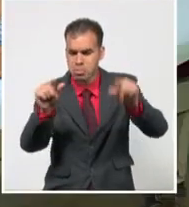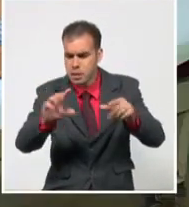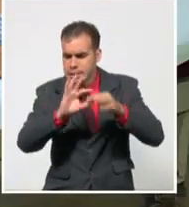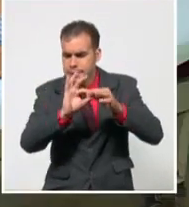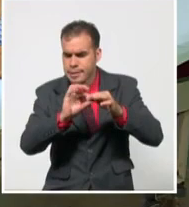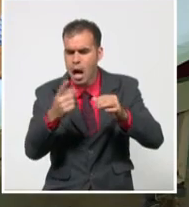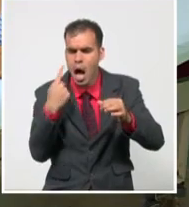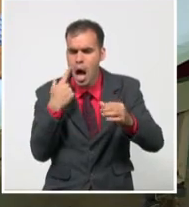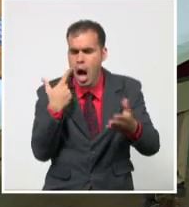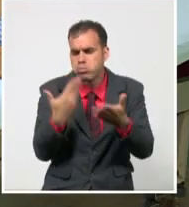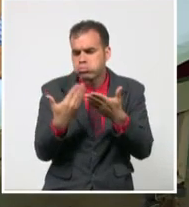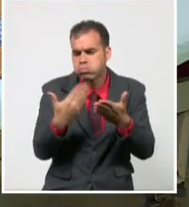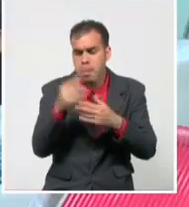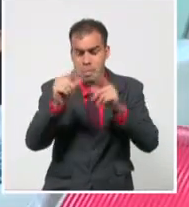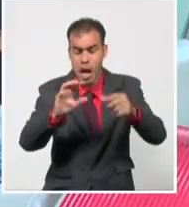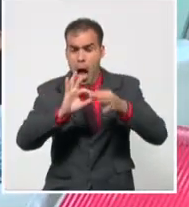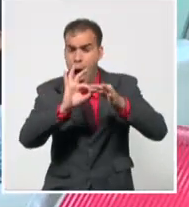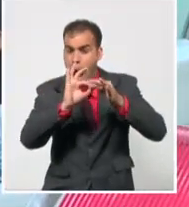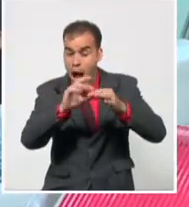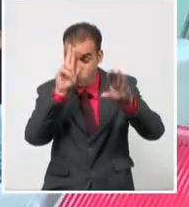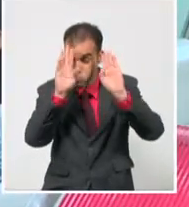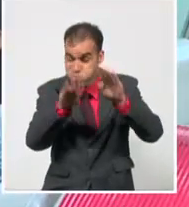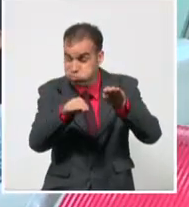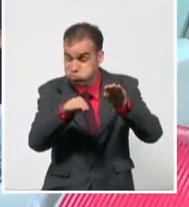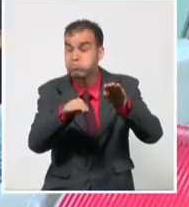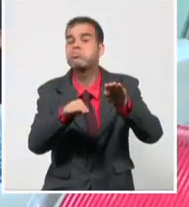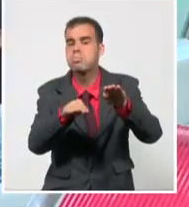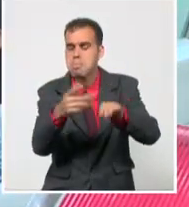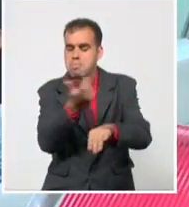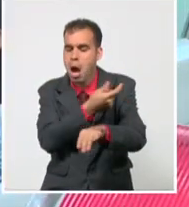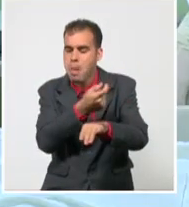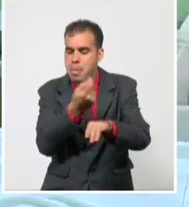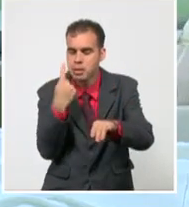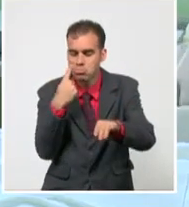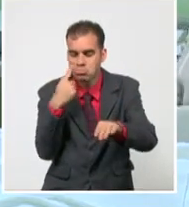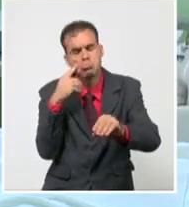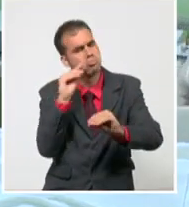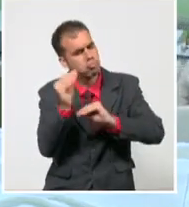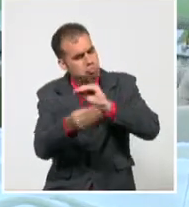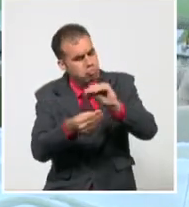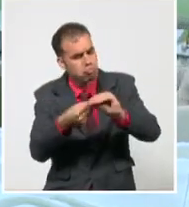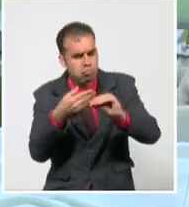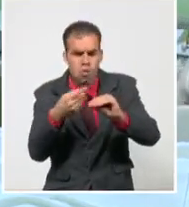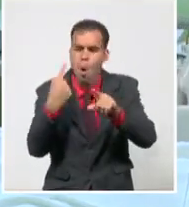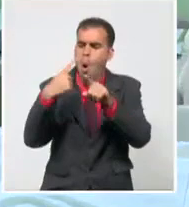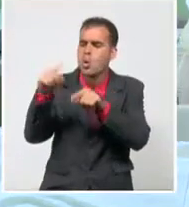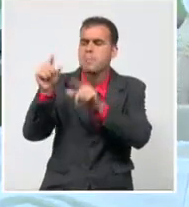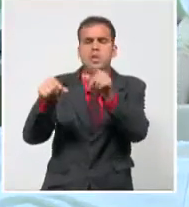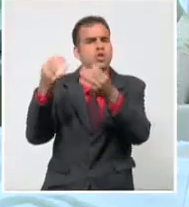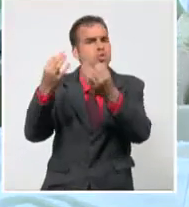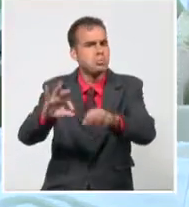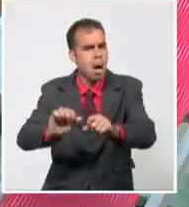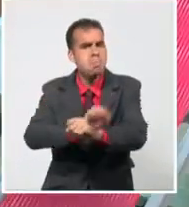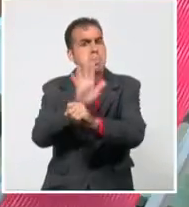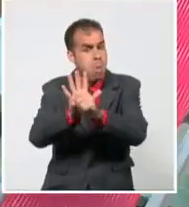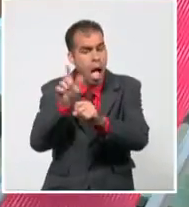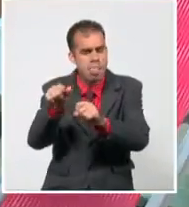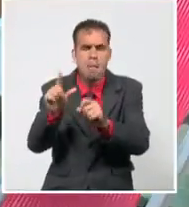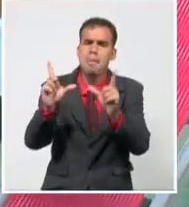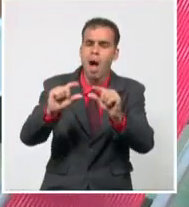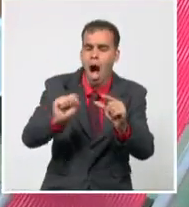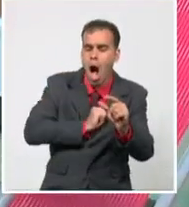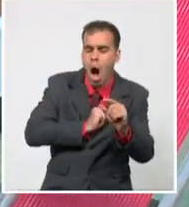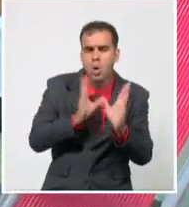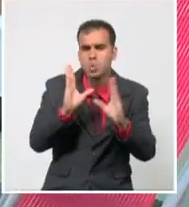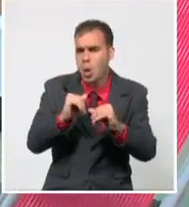el tratamiento de pacientes graves y críticos. Después se modificó la investigación y se trataron también pacientes moderados.